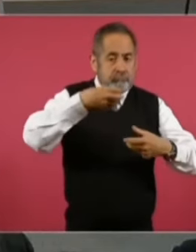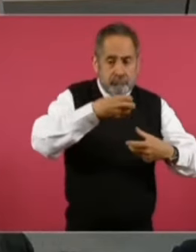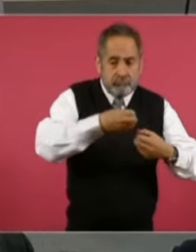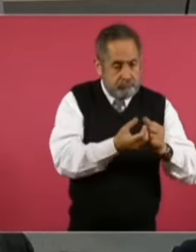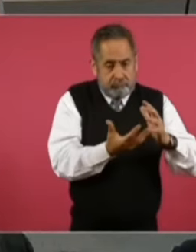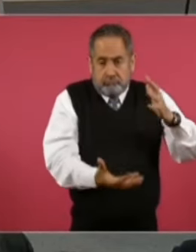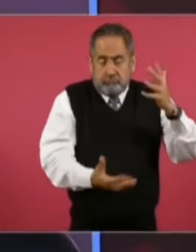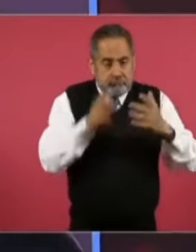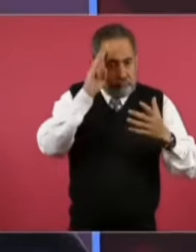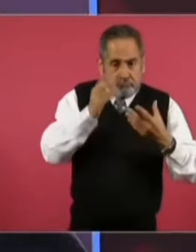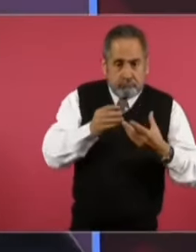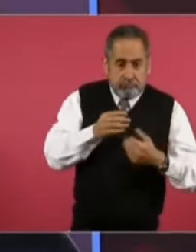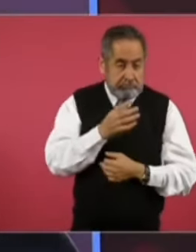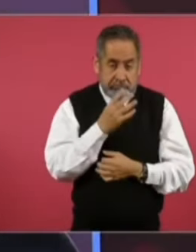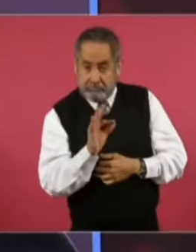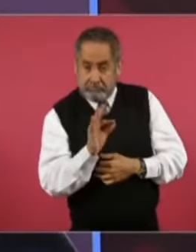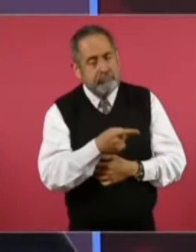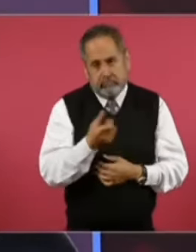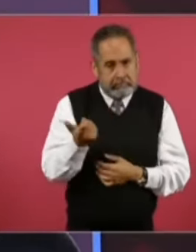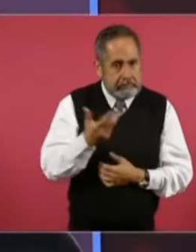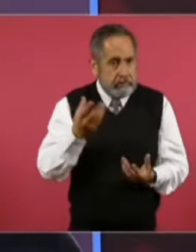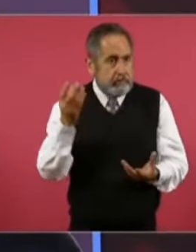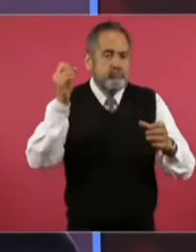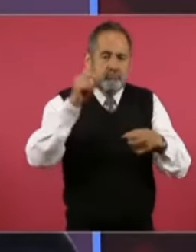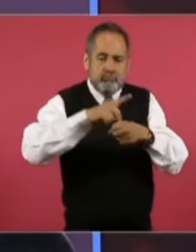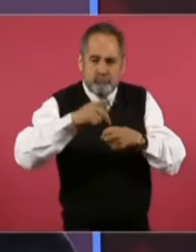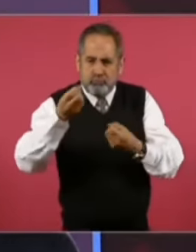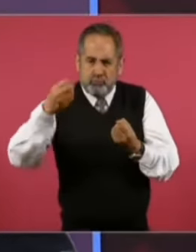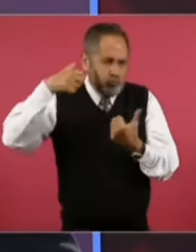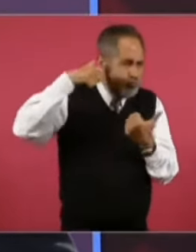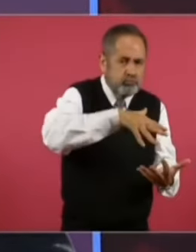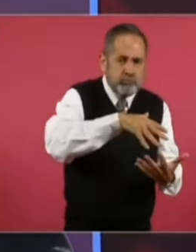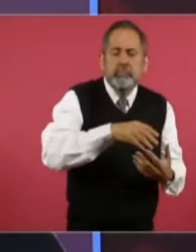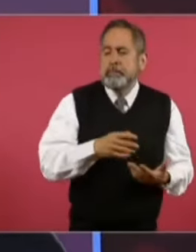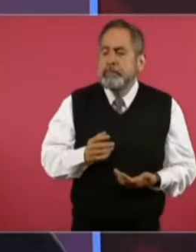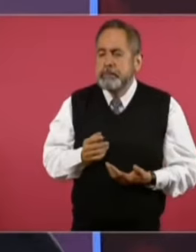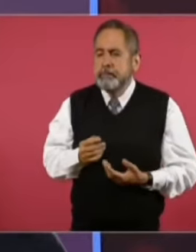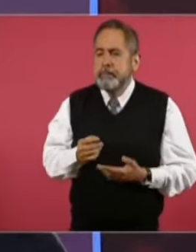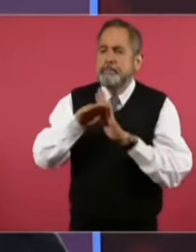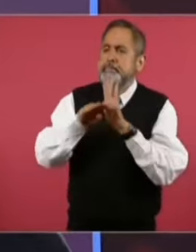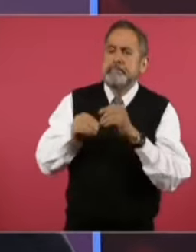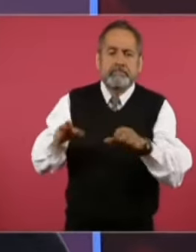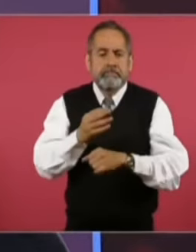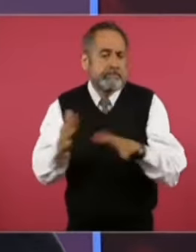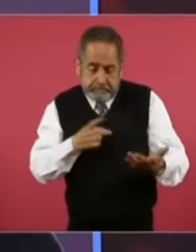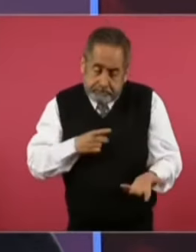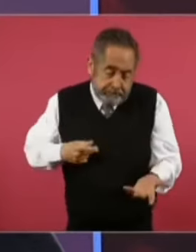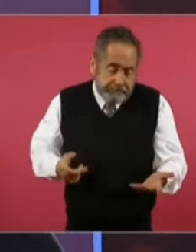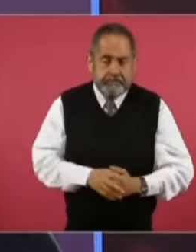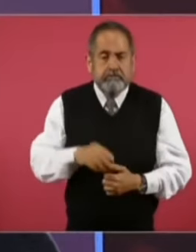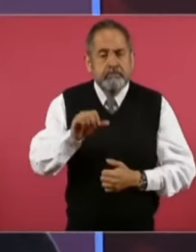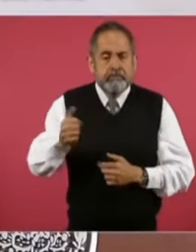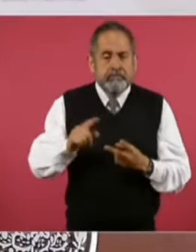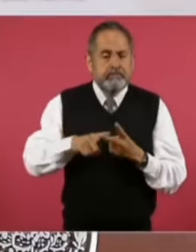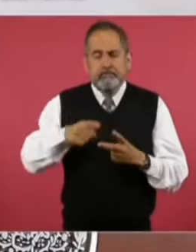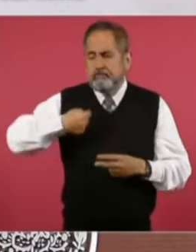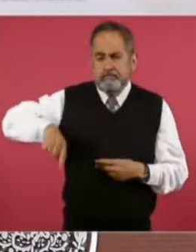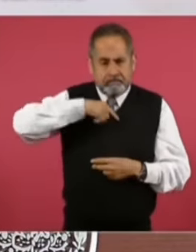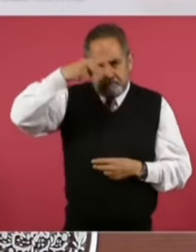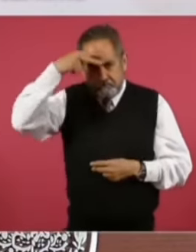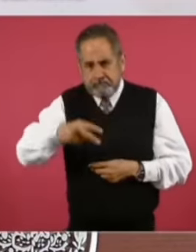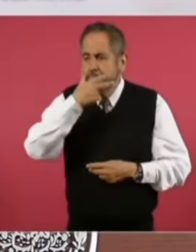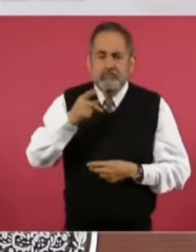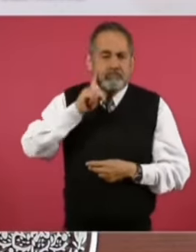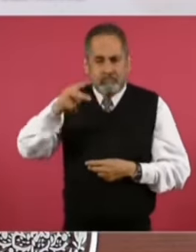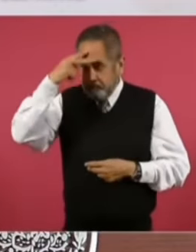estas cantidades que no son pequeñas. Y en otro sentido, finalmente diría yo, los mexicanos estamos, y